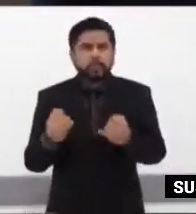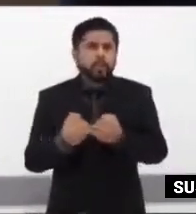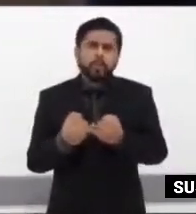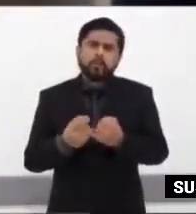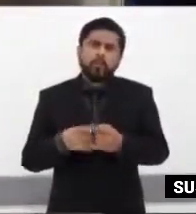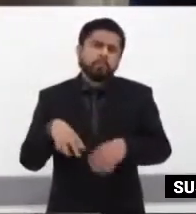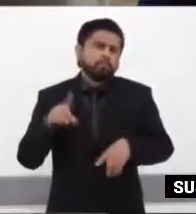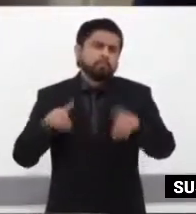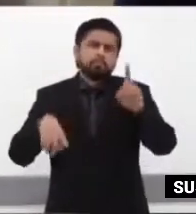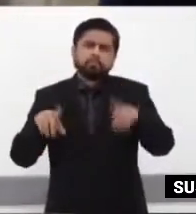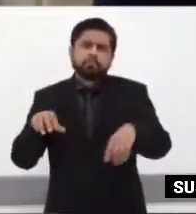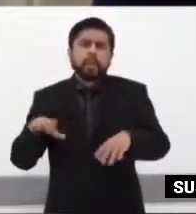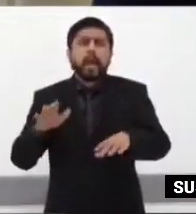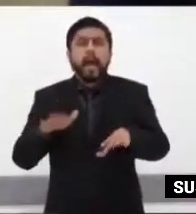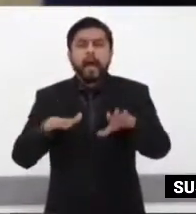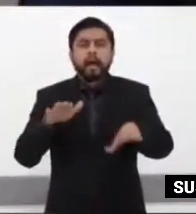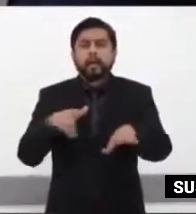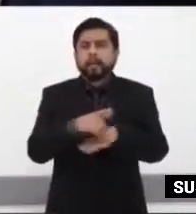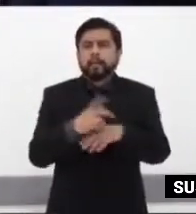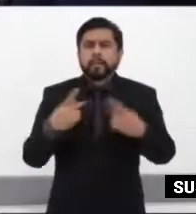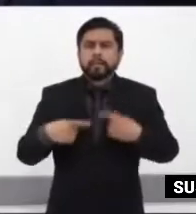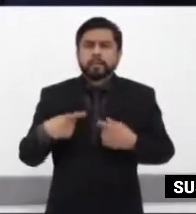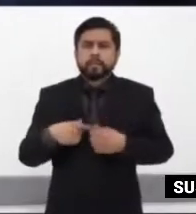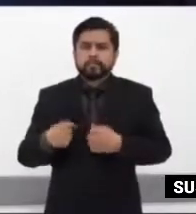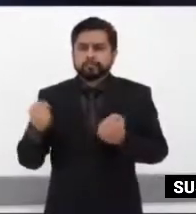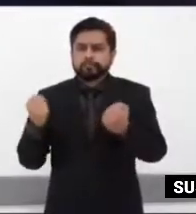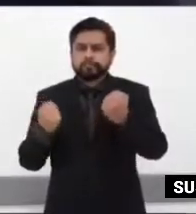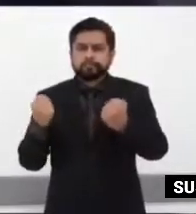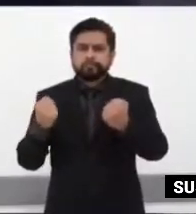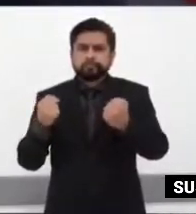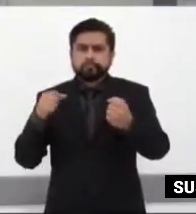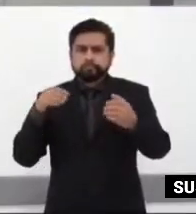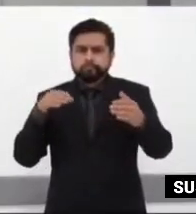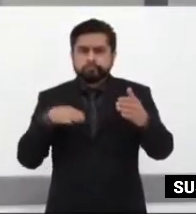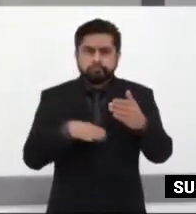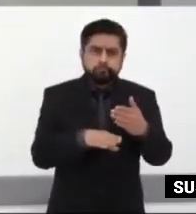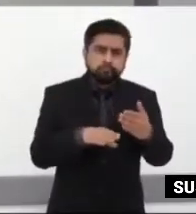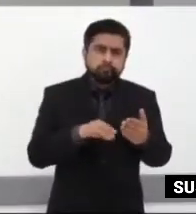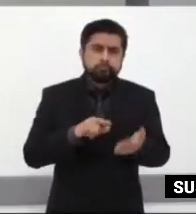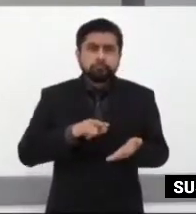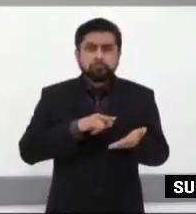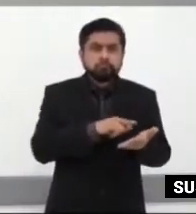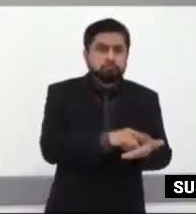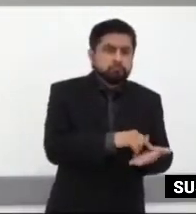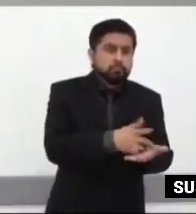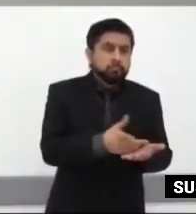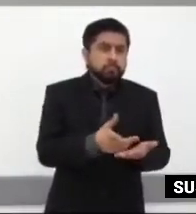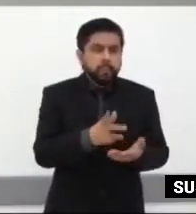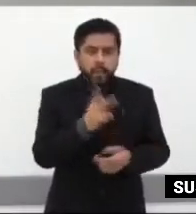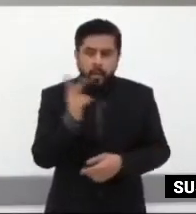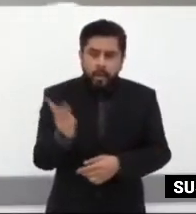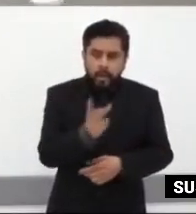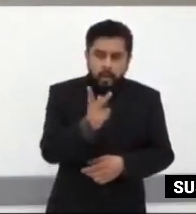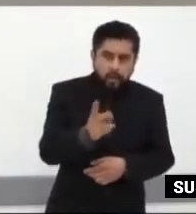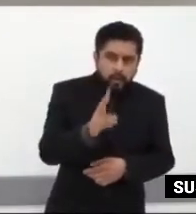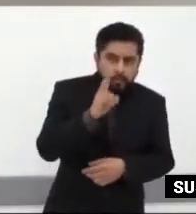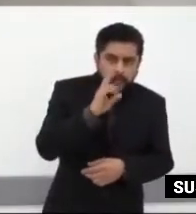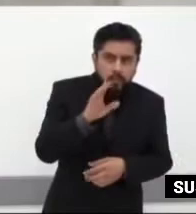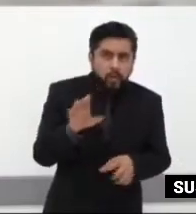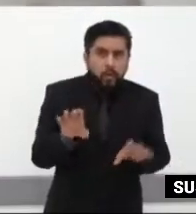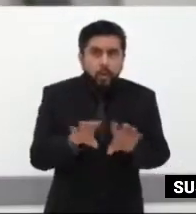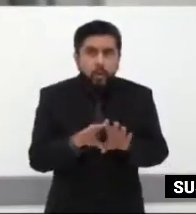propios medios en vehículo y ingresa por esta zona y le preguntamos, hacemos el triage si es de problema respiratorio o es un